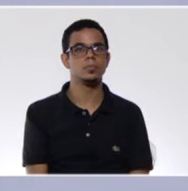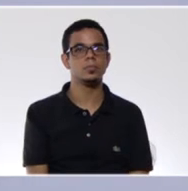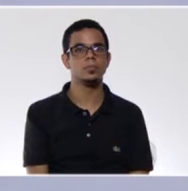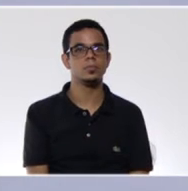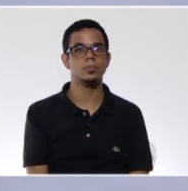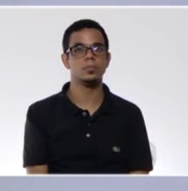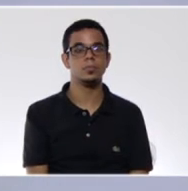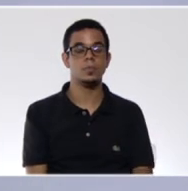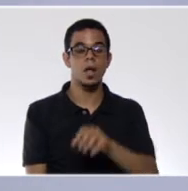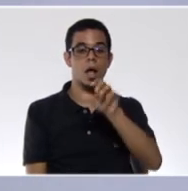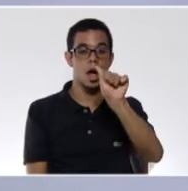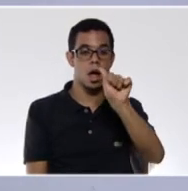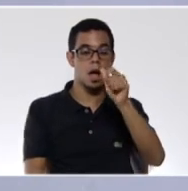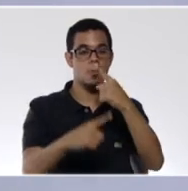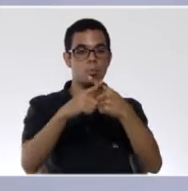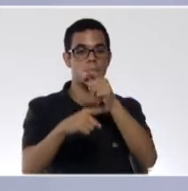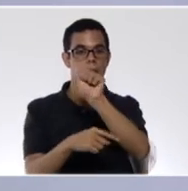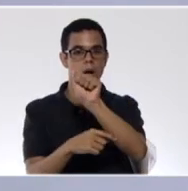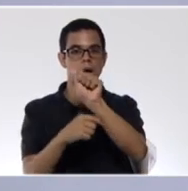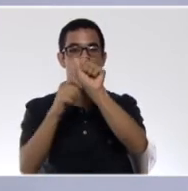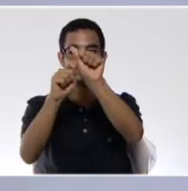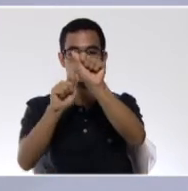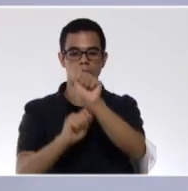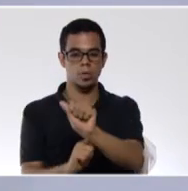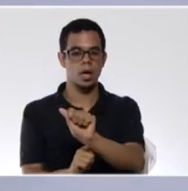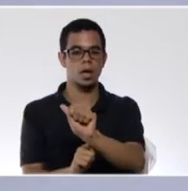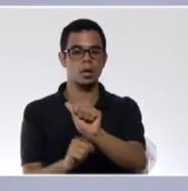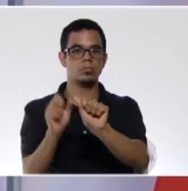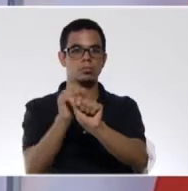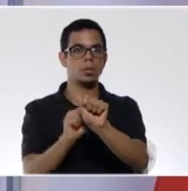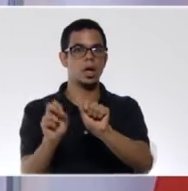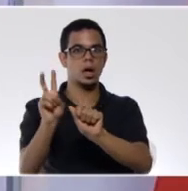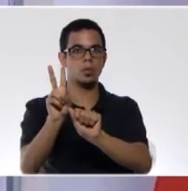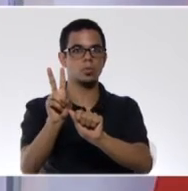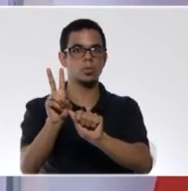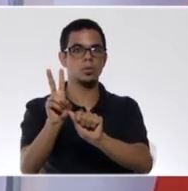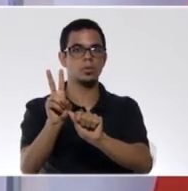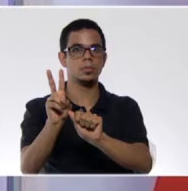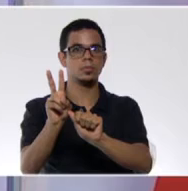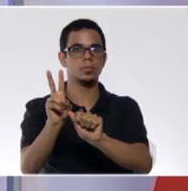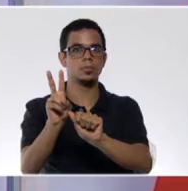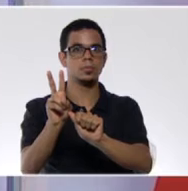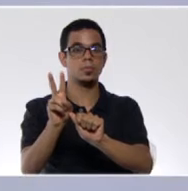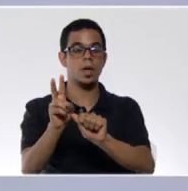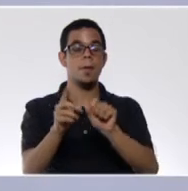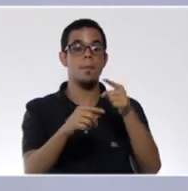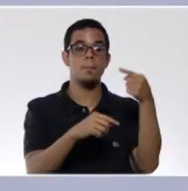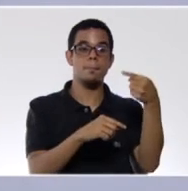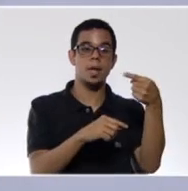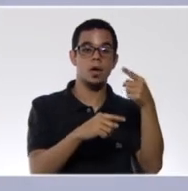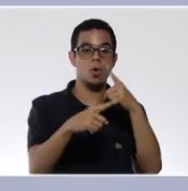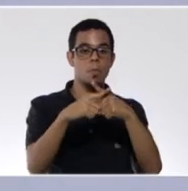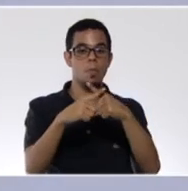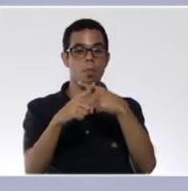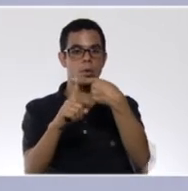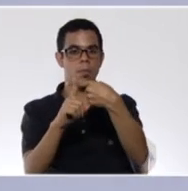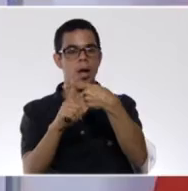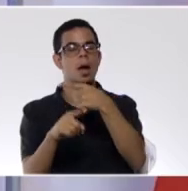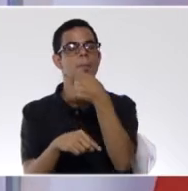a por a queda a al cuadrado, multiplicamos los signos, menos por más da menos,